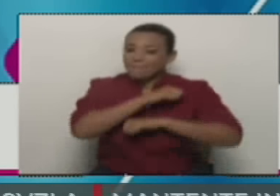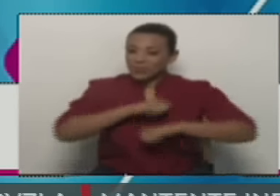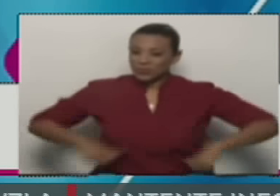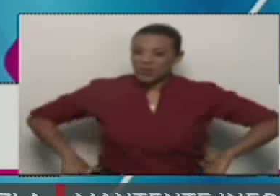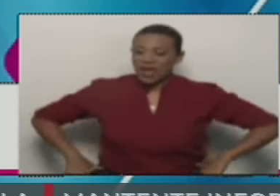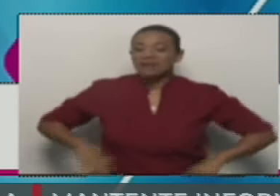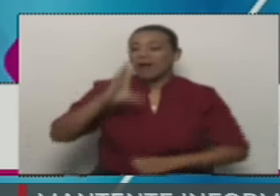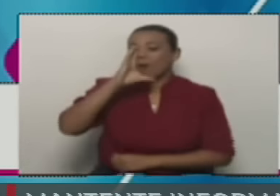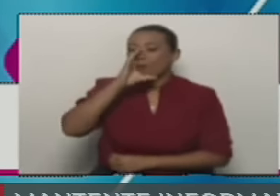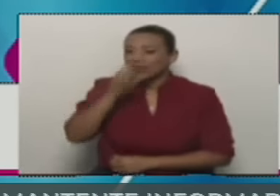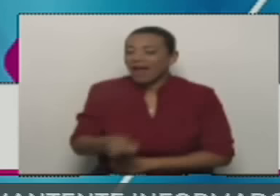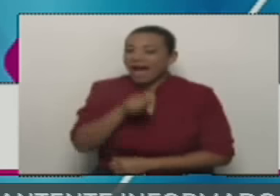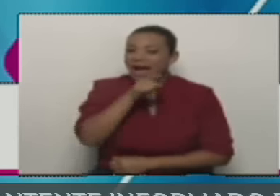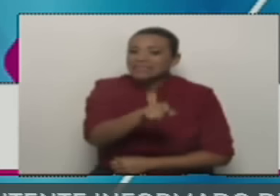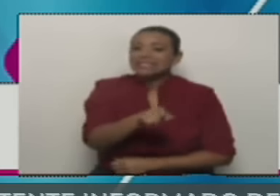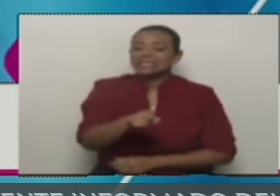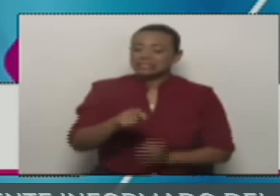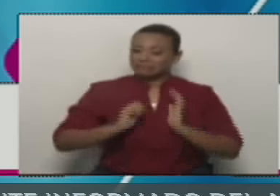levantando nuevamente su monumento,